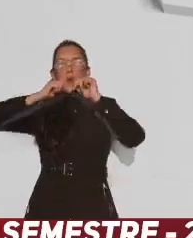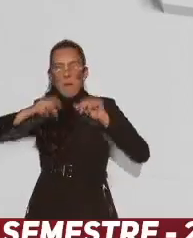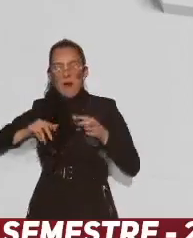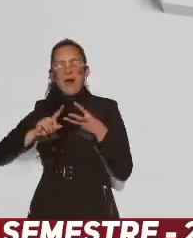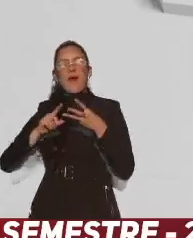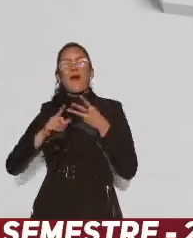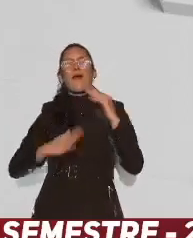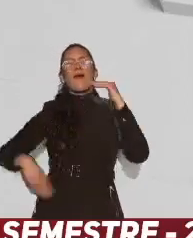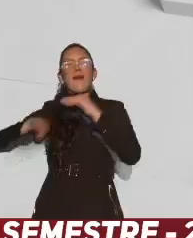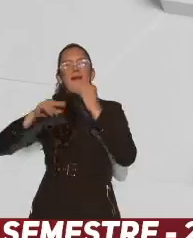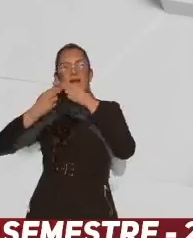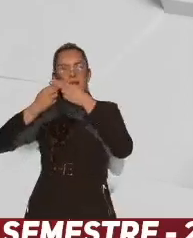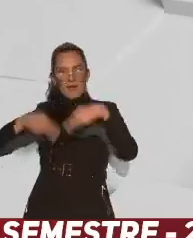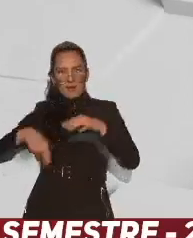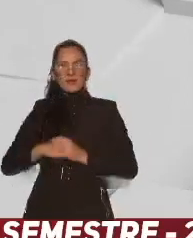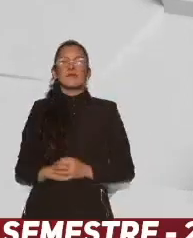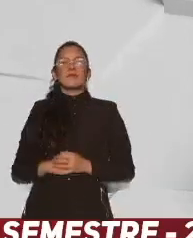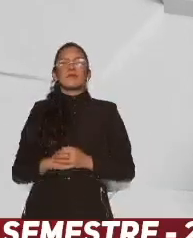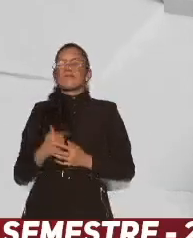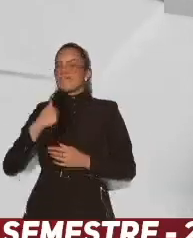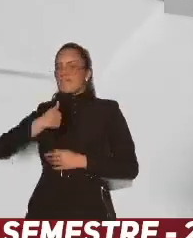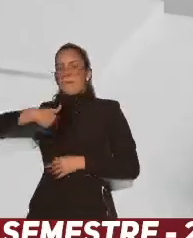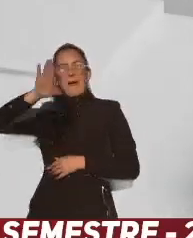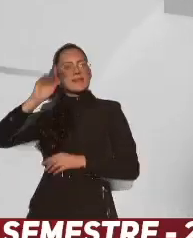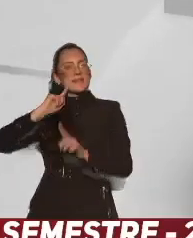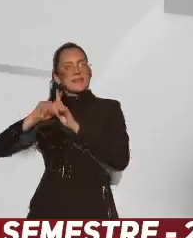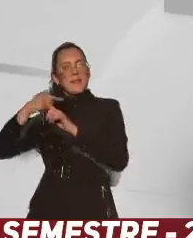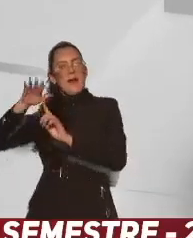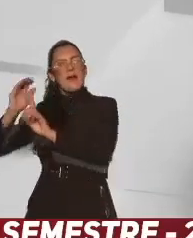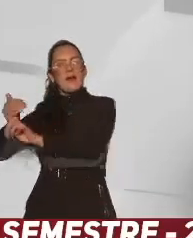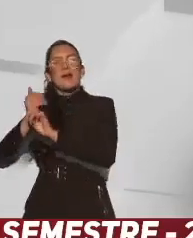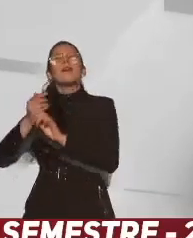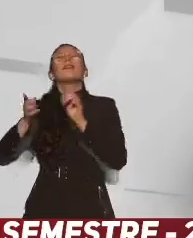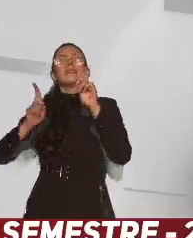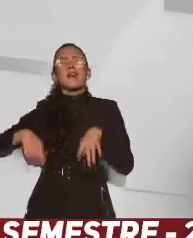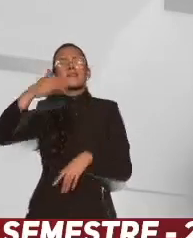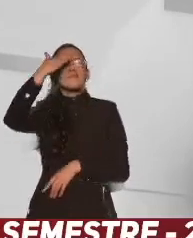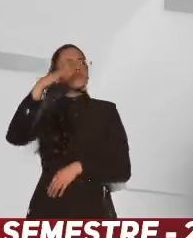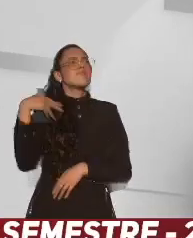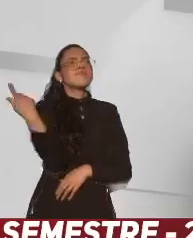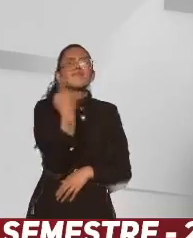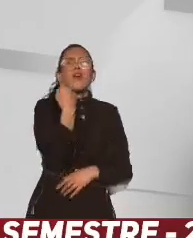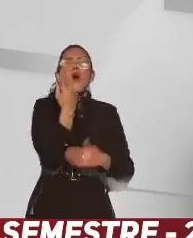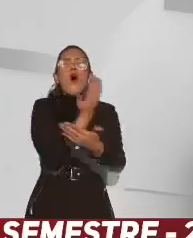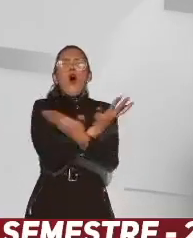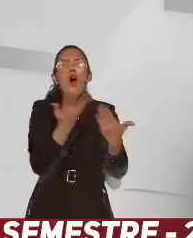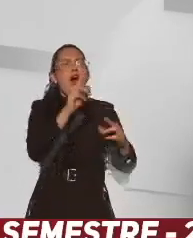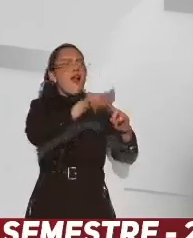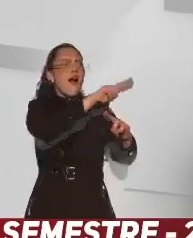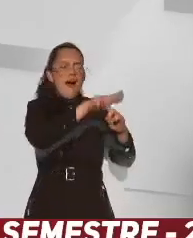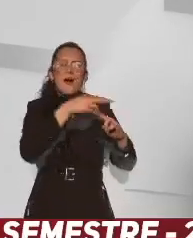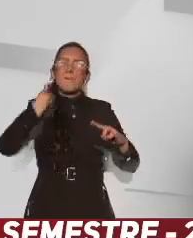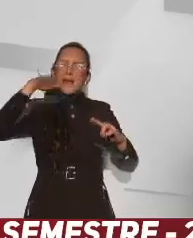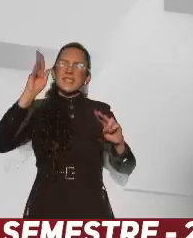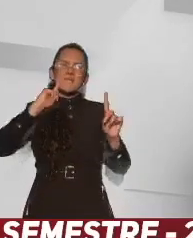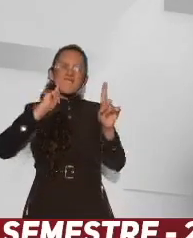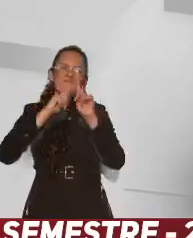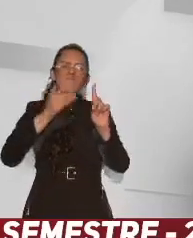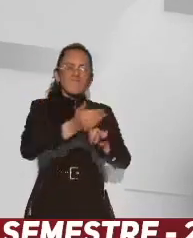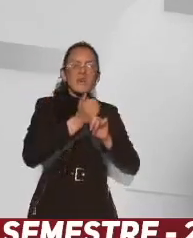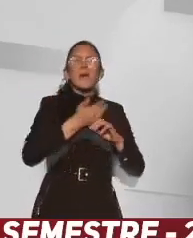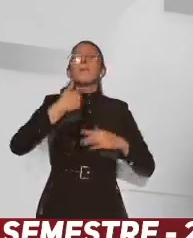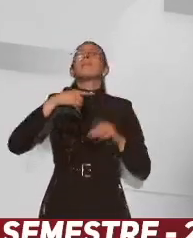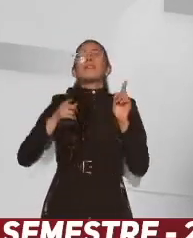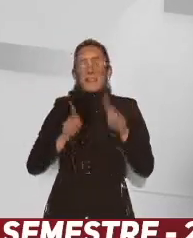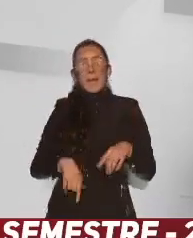género, con la salvaguarda de los recursos naturales y con la búsqueda de la paz para Colombia. Por